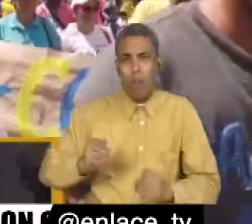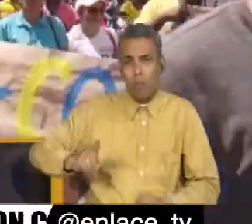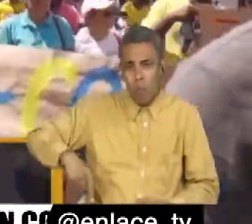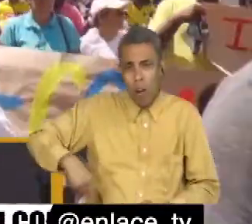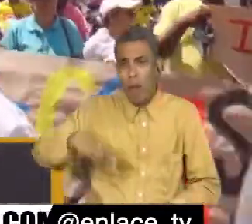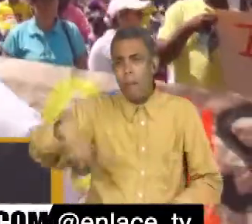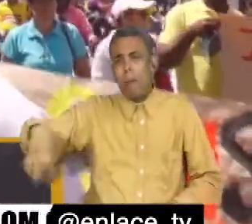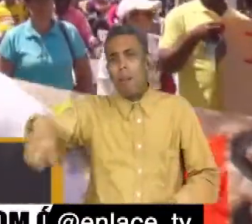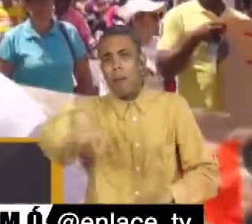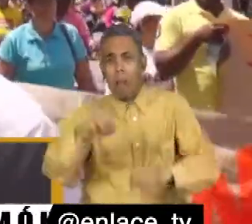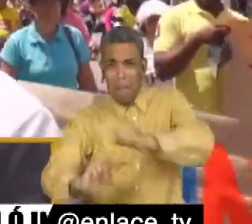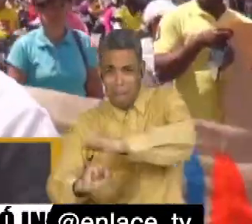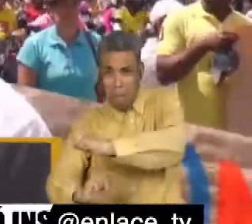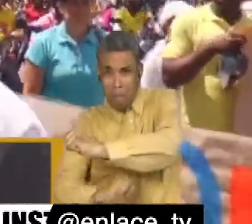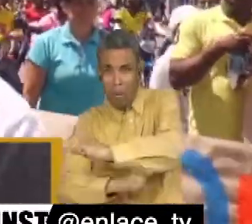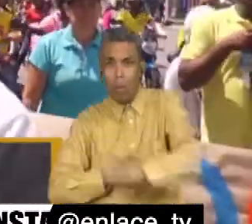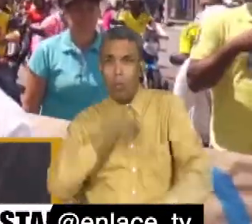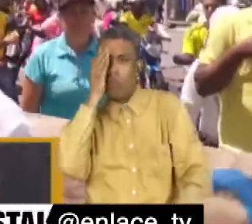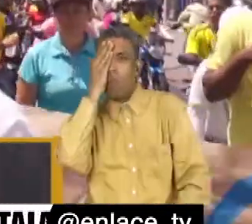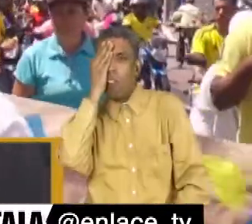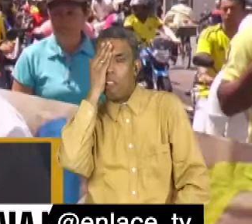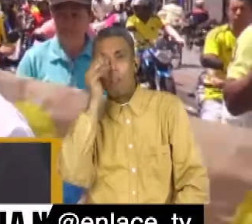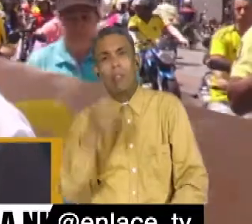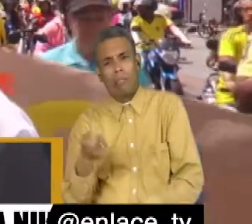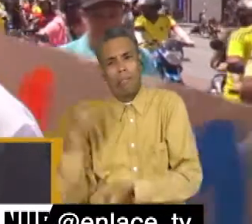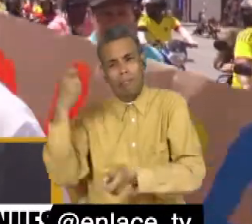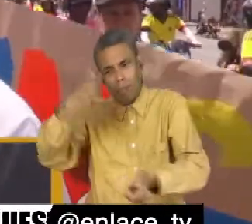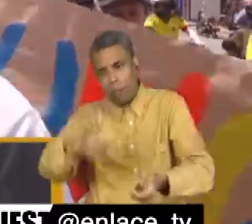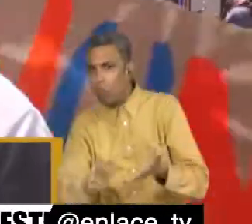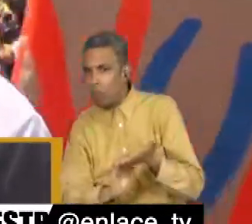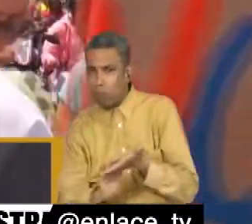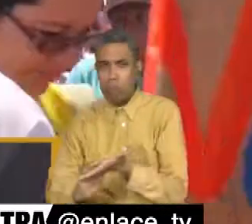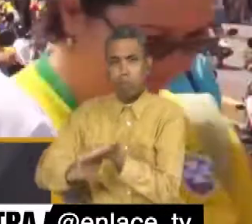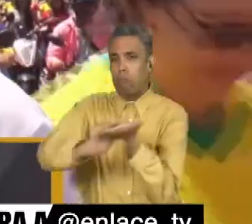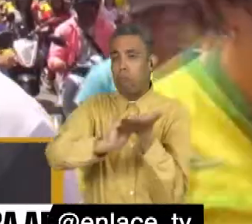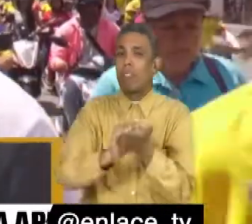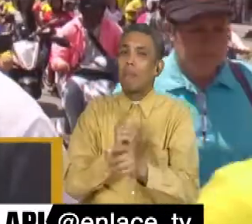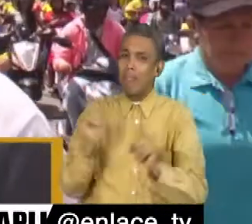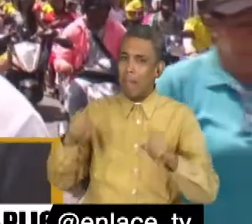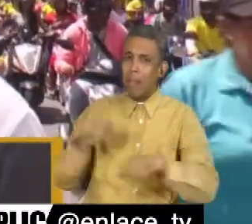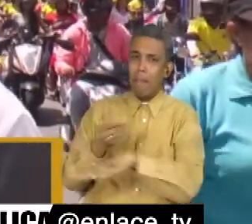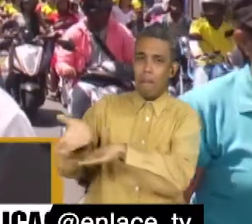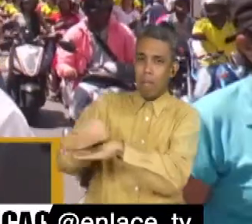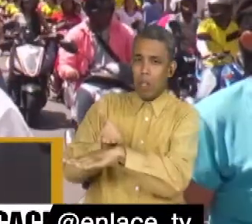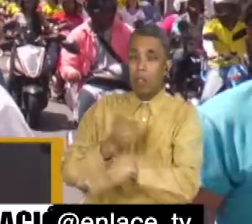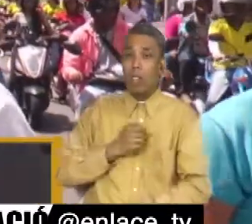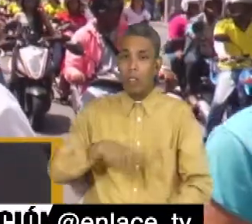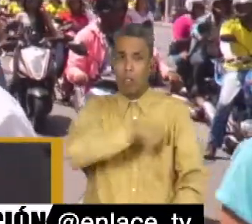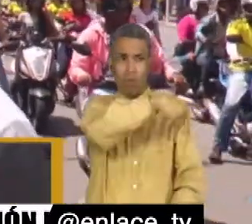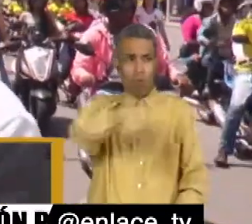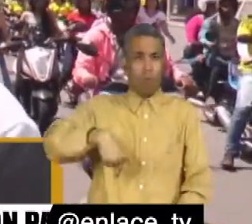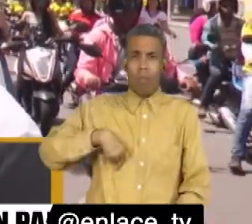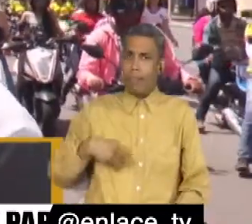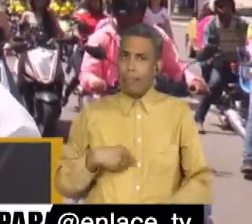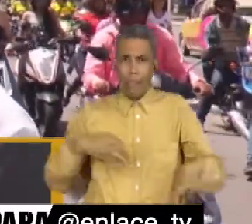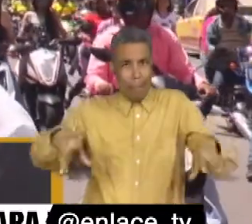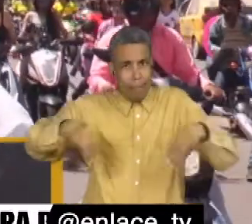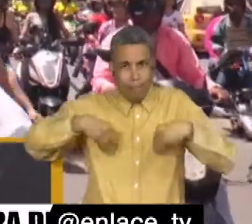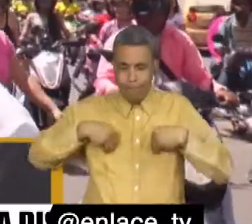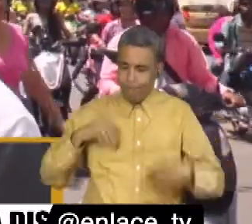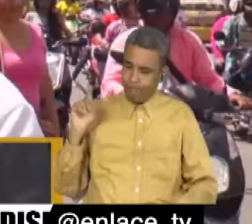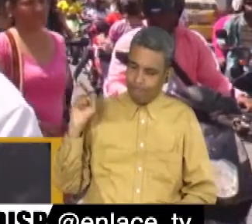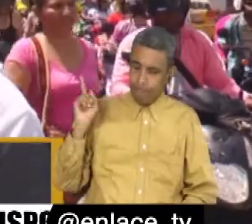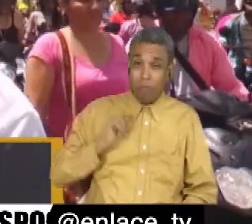de familia y los estudiantes estamos defendiendo la educación pública. Nos negamos a permitir que se devalúe la